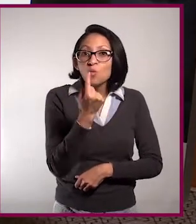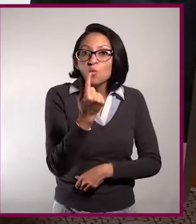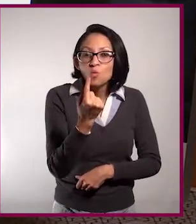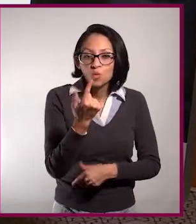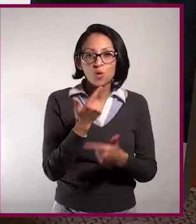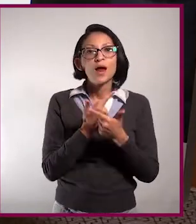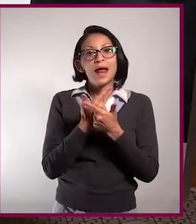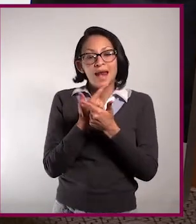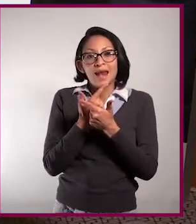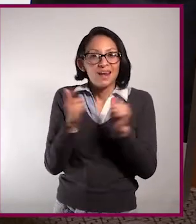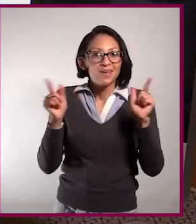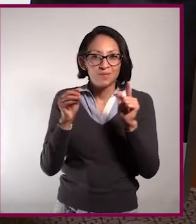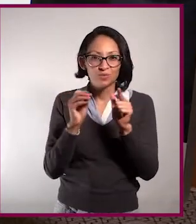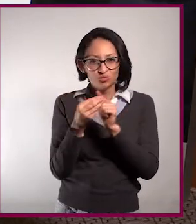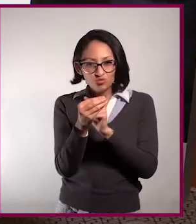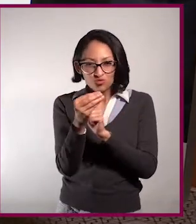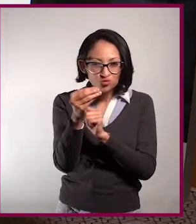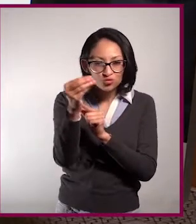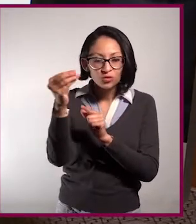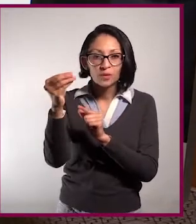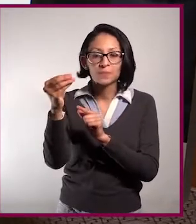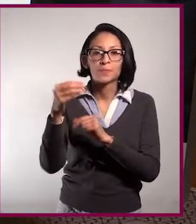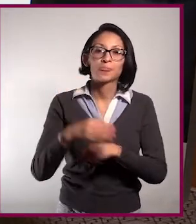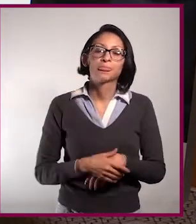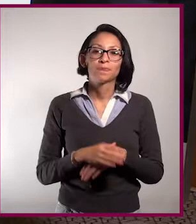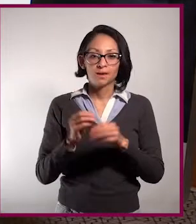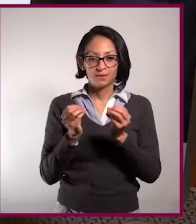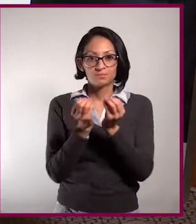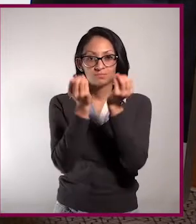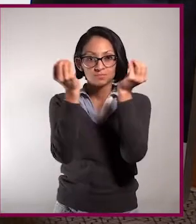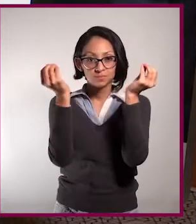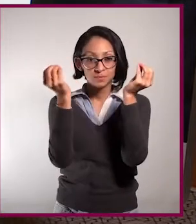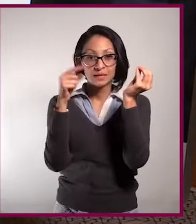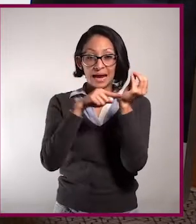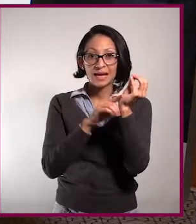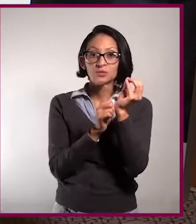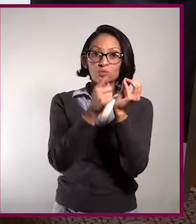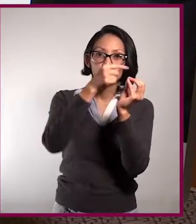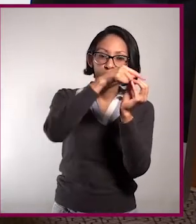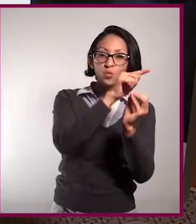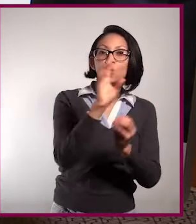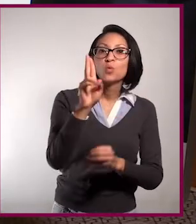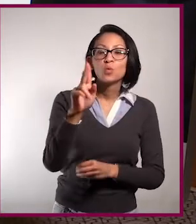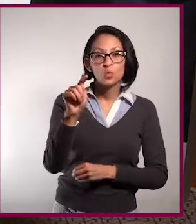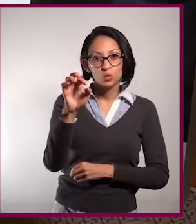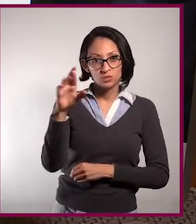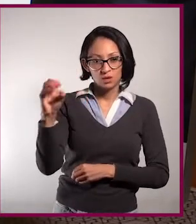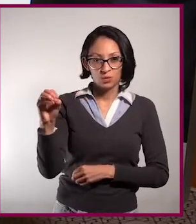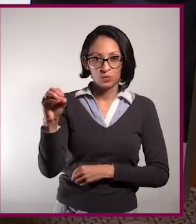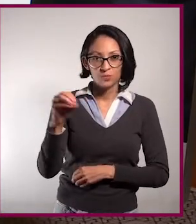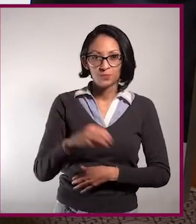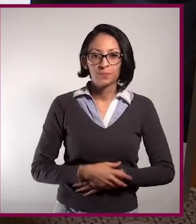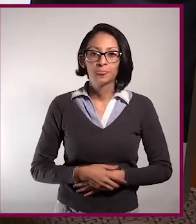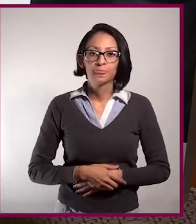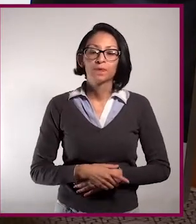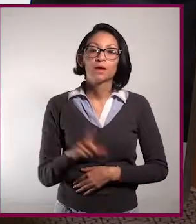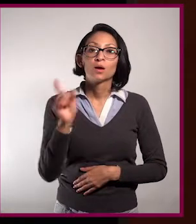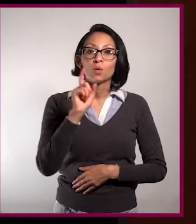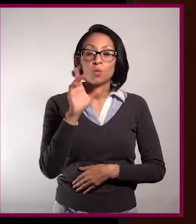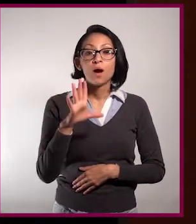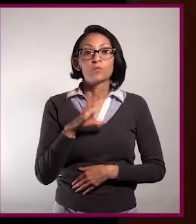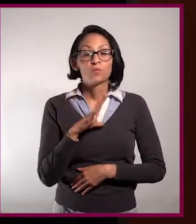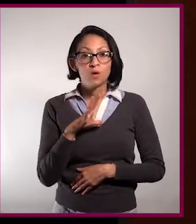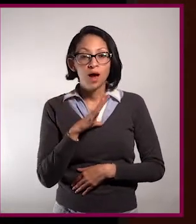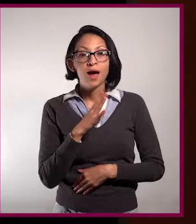solo óvulo, liberación de ese óvulo que a través de las alpinges o trompas de falopio va a pasar al útero, en donde, bueno, si hay